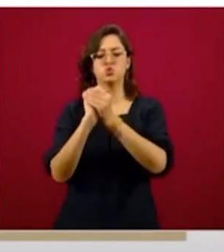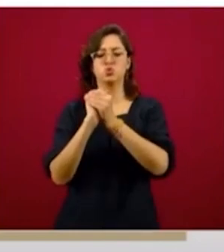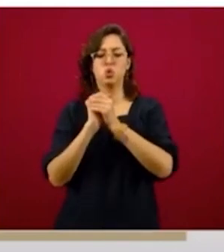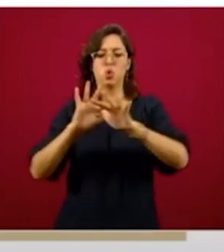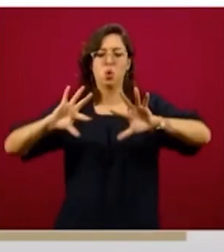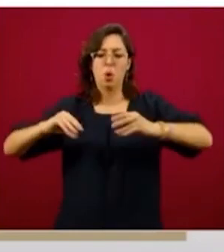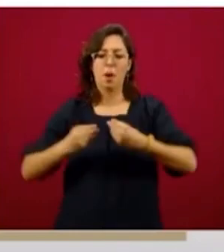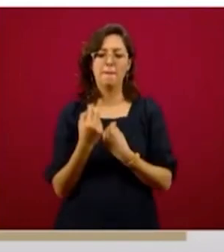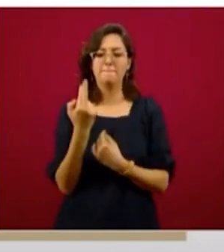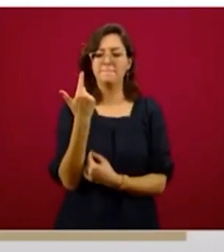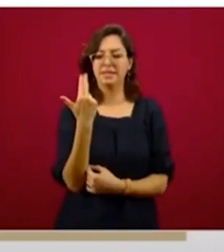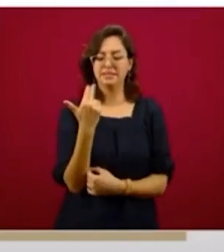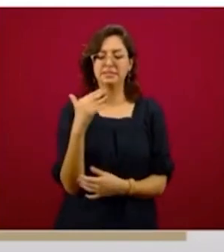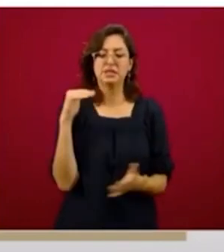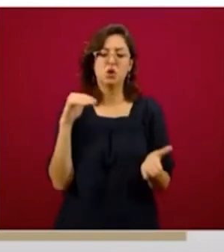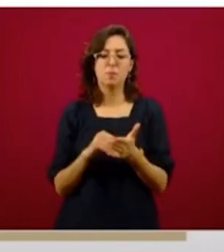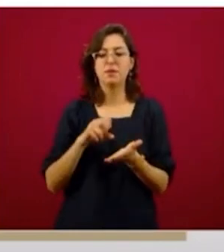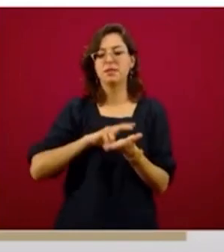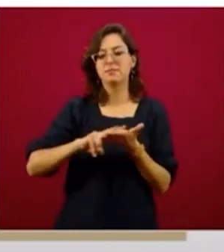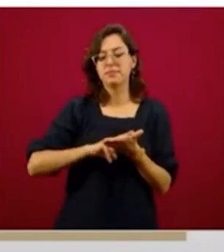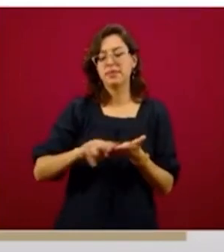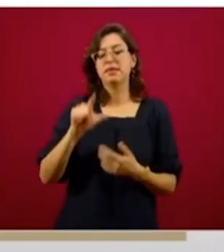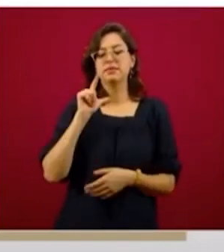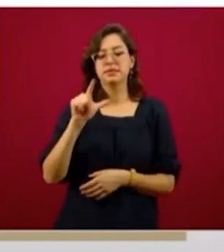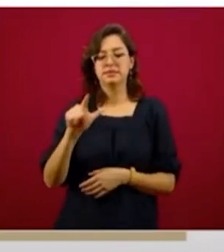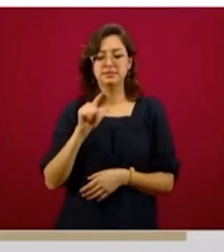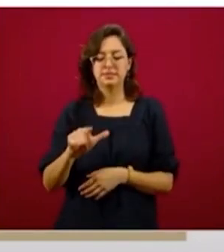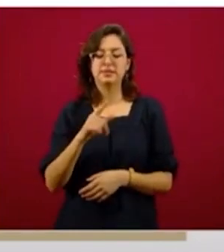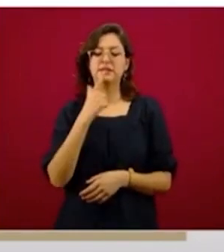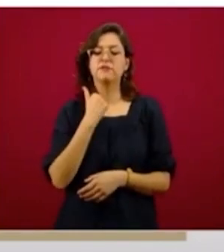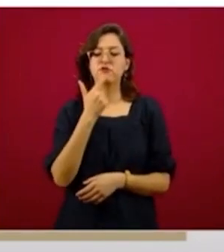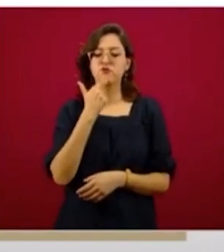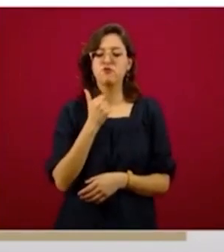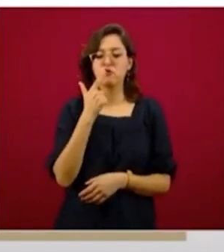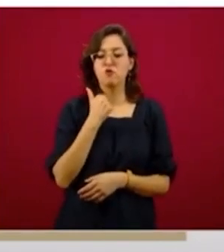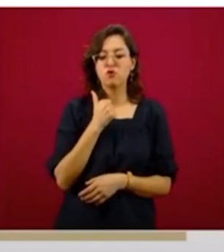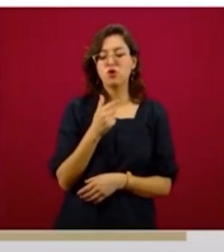25 mil créditos verdes, 17 mil créditos ordinarios,